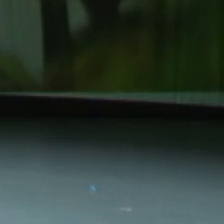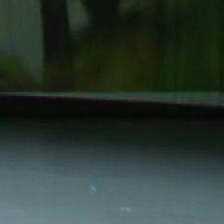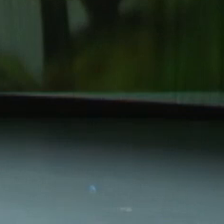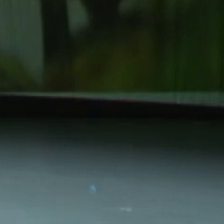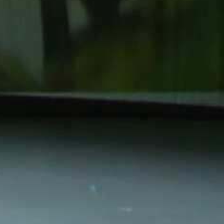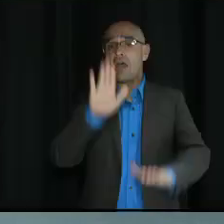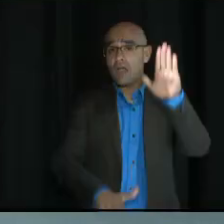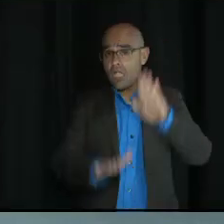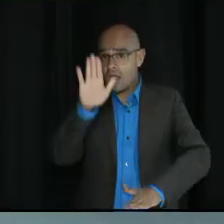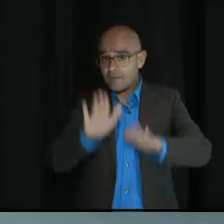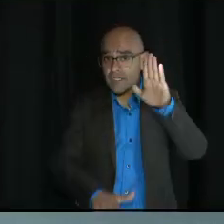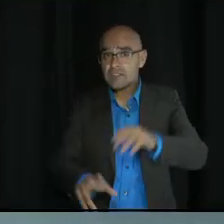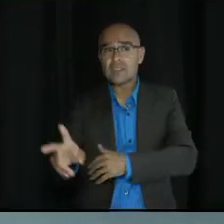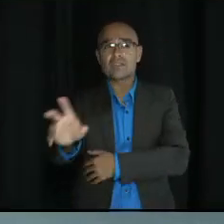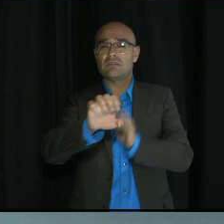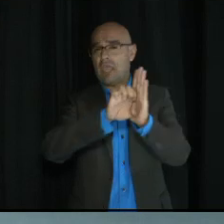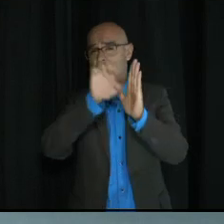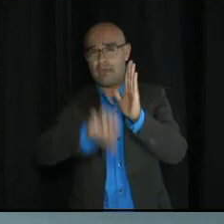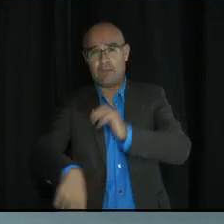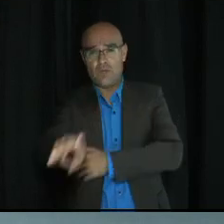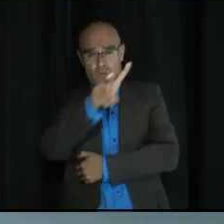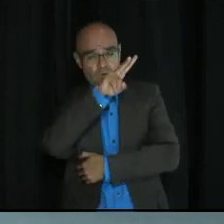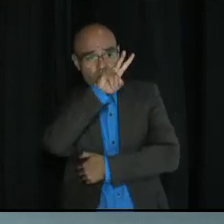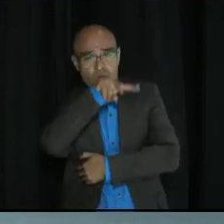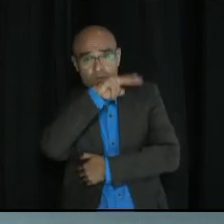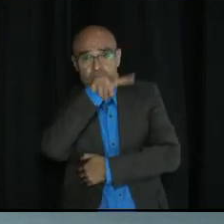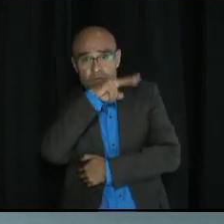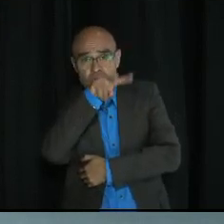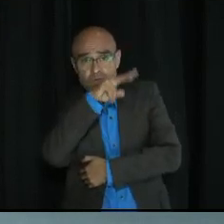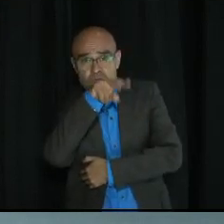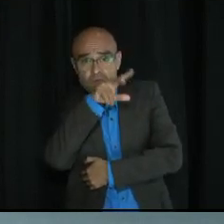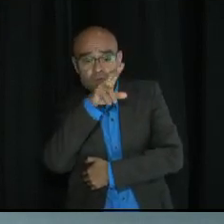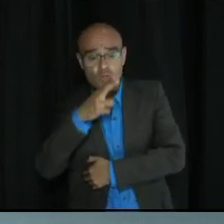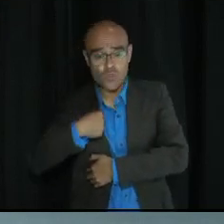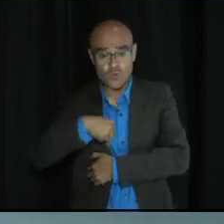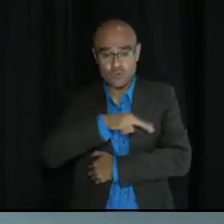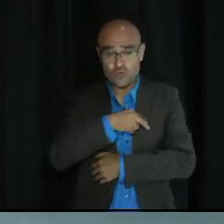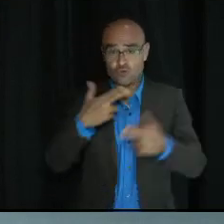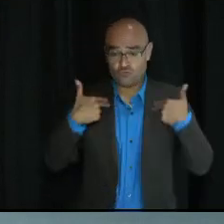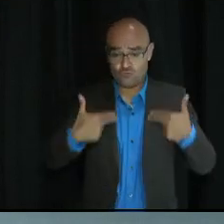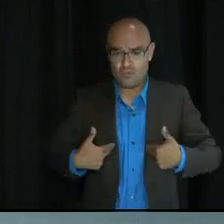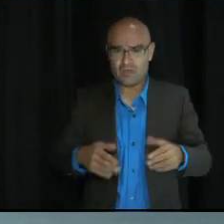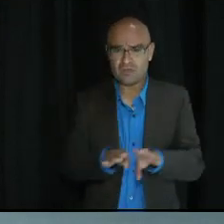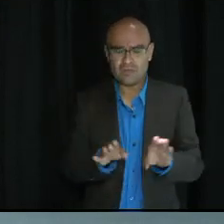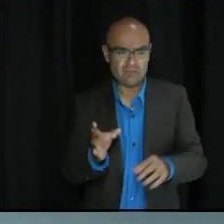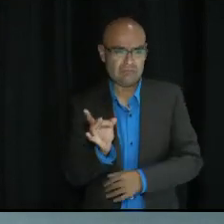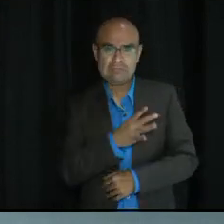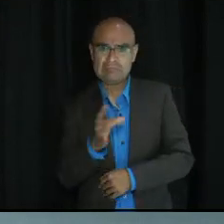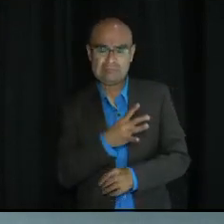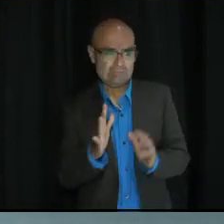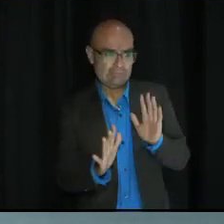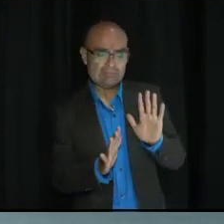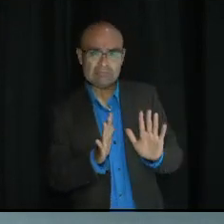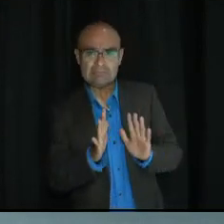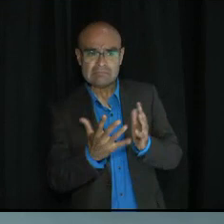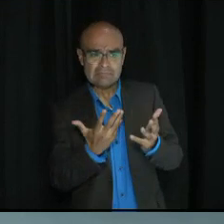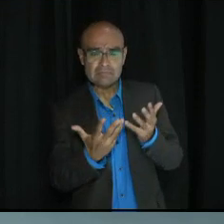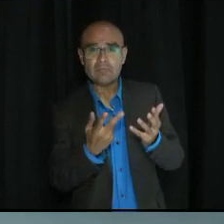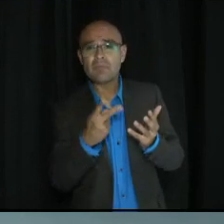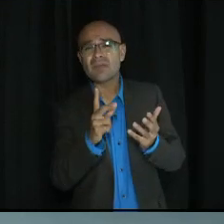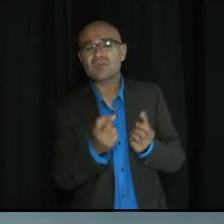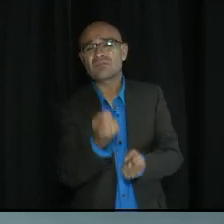alguna serpiente, pues tenemos cierta predisposición de manera general, pero muy pocas serpientes son las